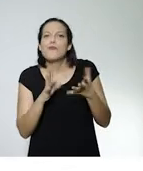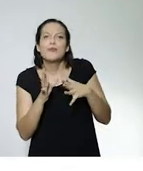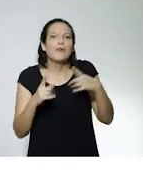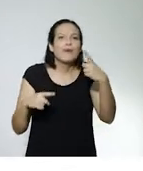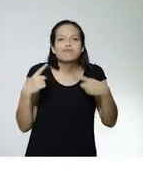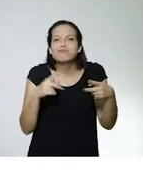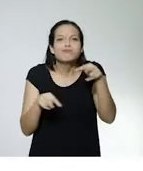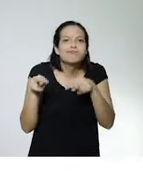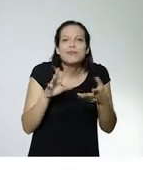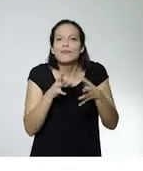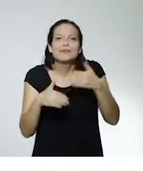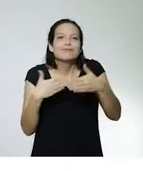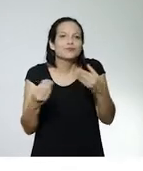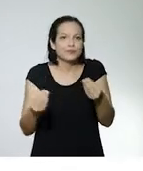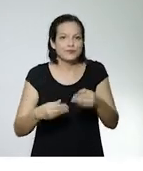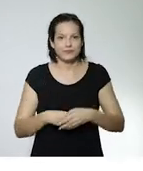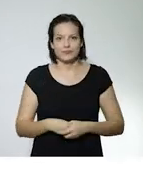maneras de realizarlo.